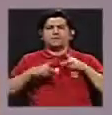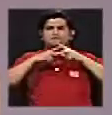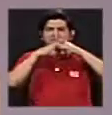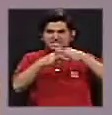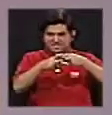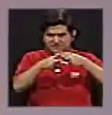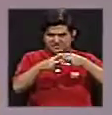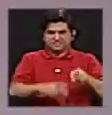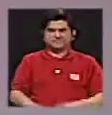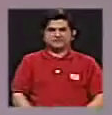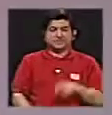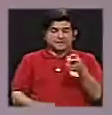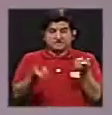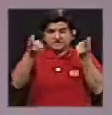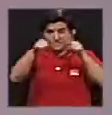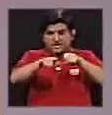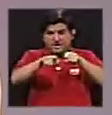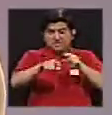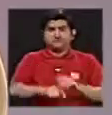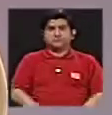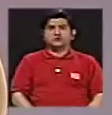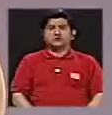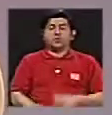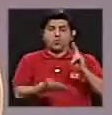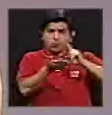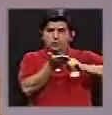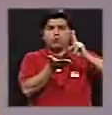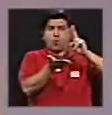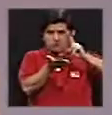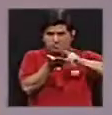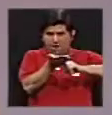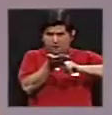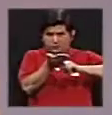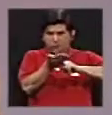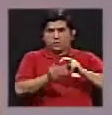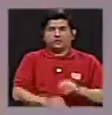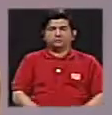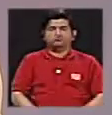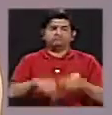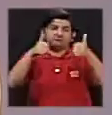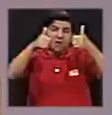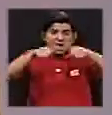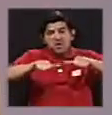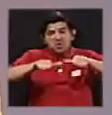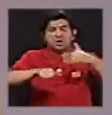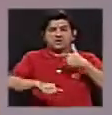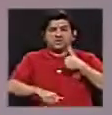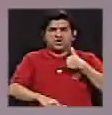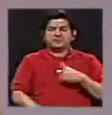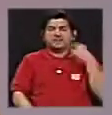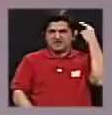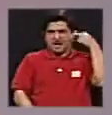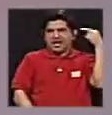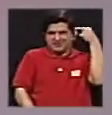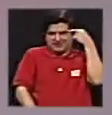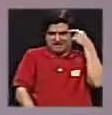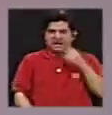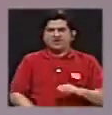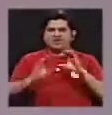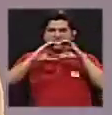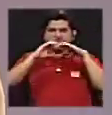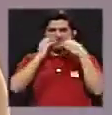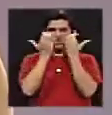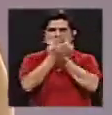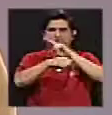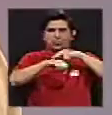Un fideicomiso que es un contrato, un convenio entre el Estado, en este caso el CONAVI,